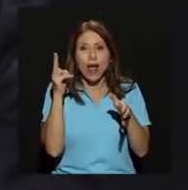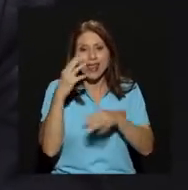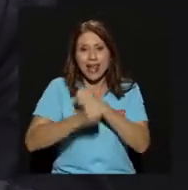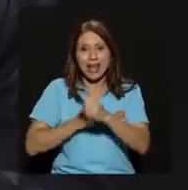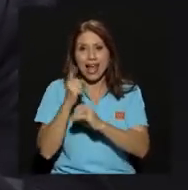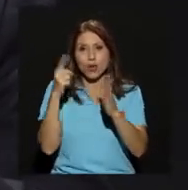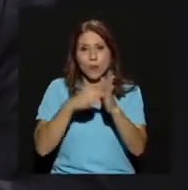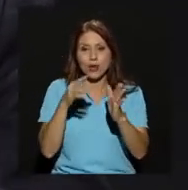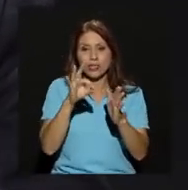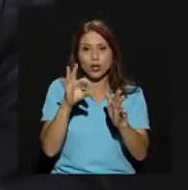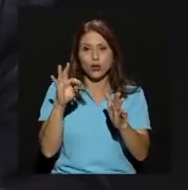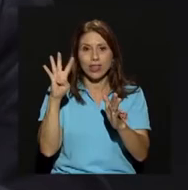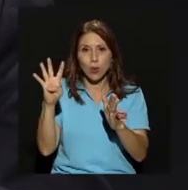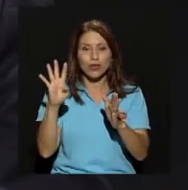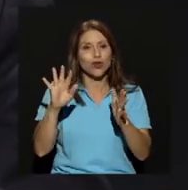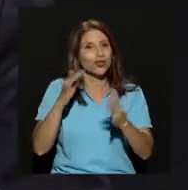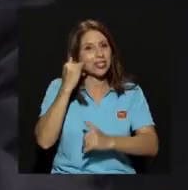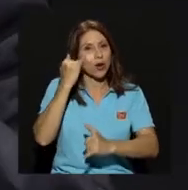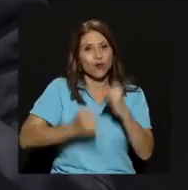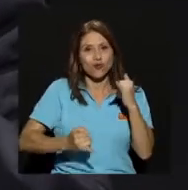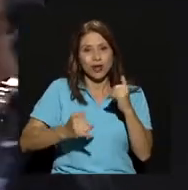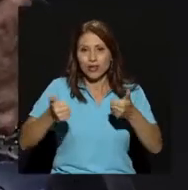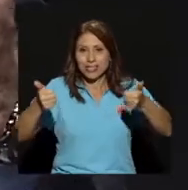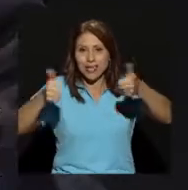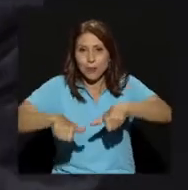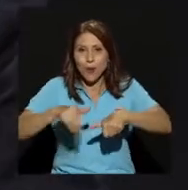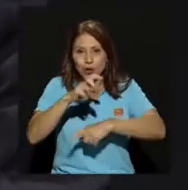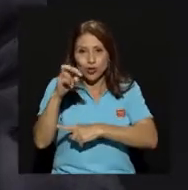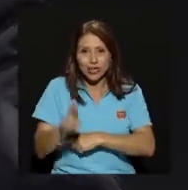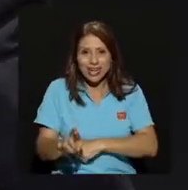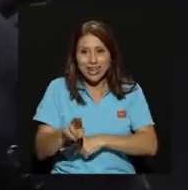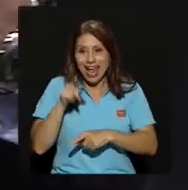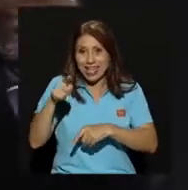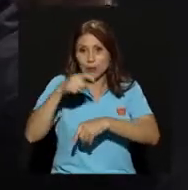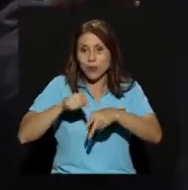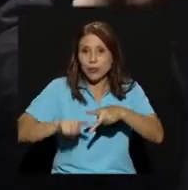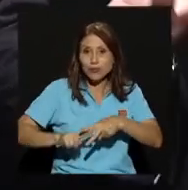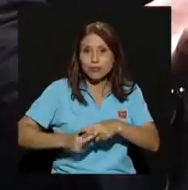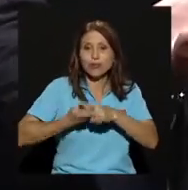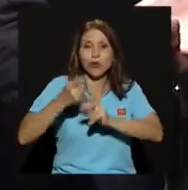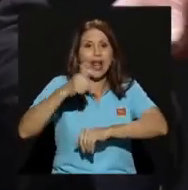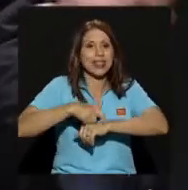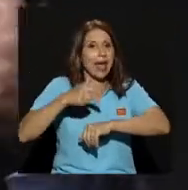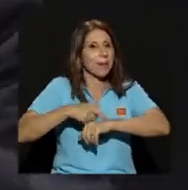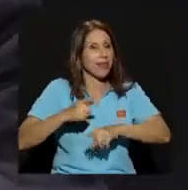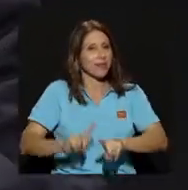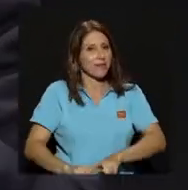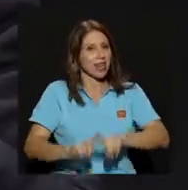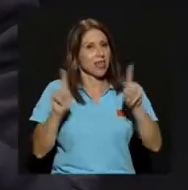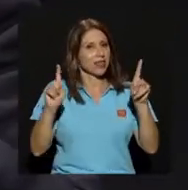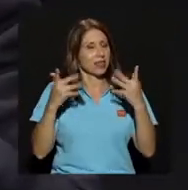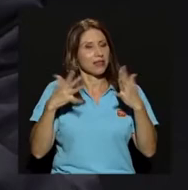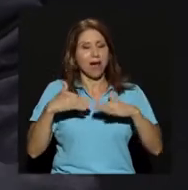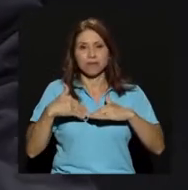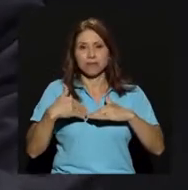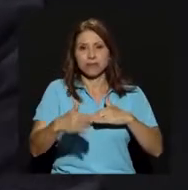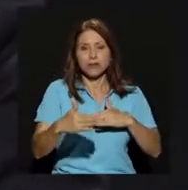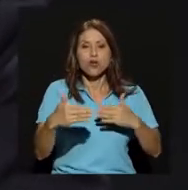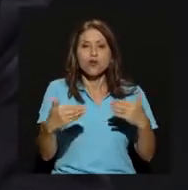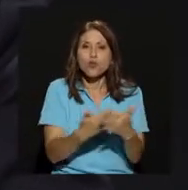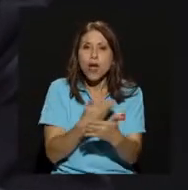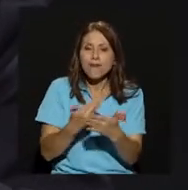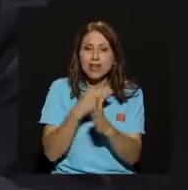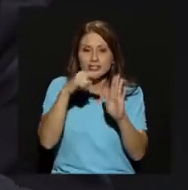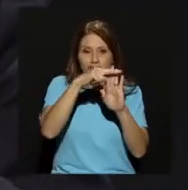se concluyeron y que se aprobaron en costa rica dando entonces inicio a una etapa completamente diferente donde ya había nuevas